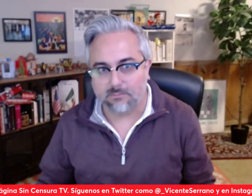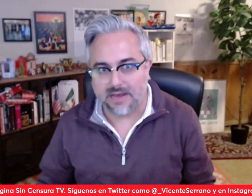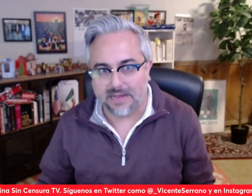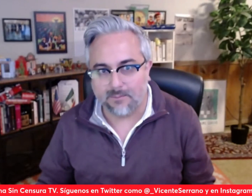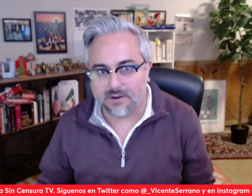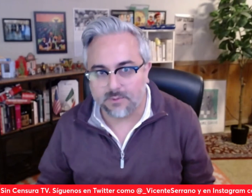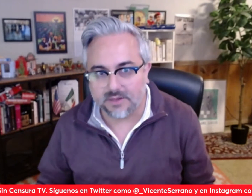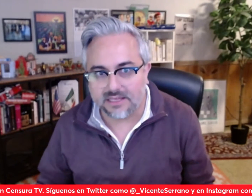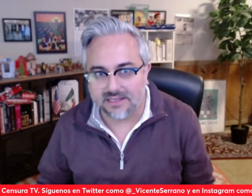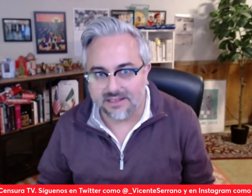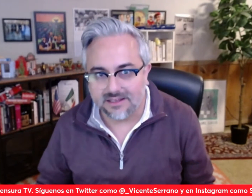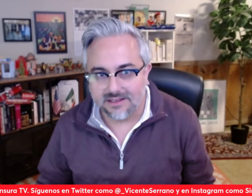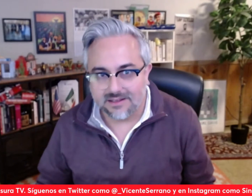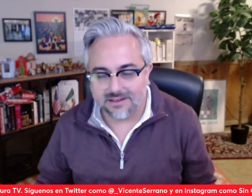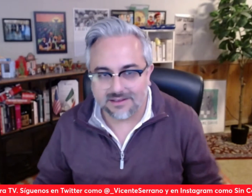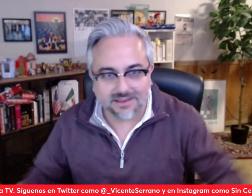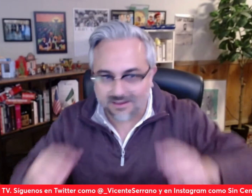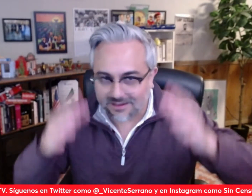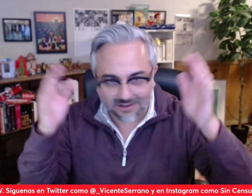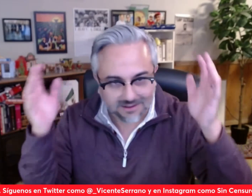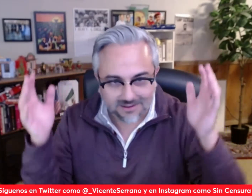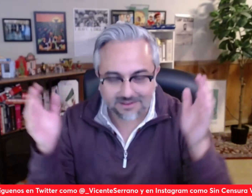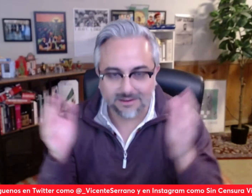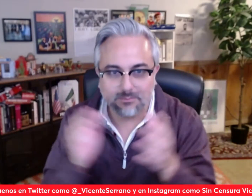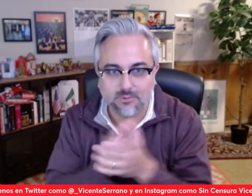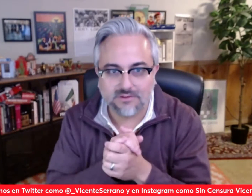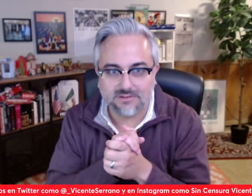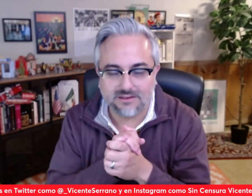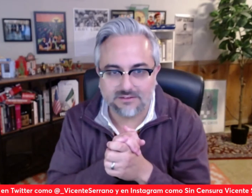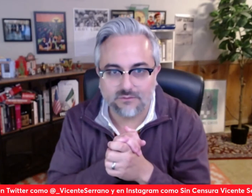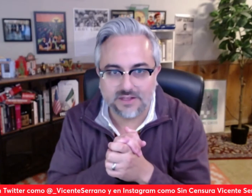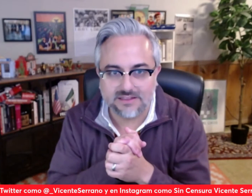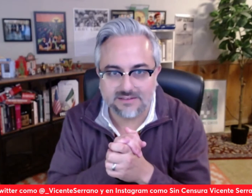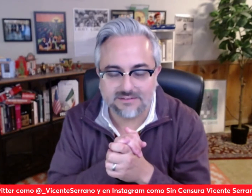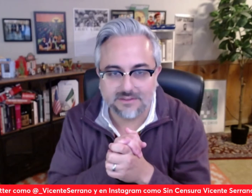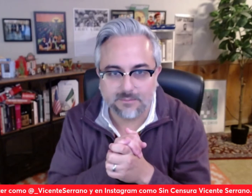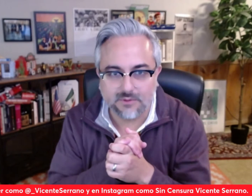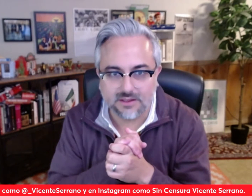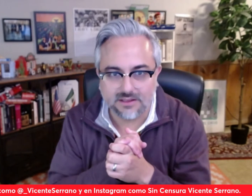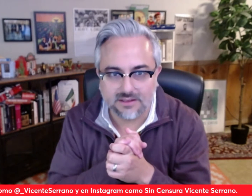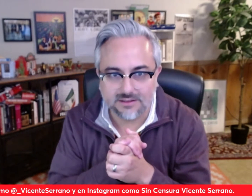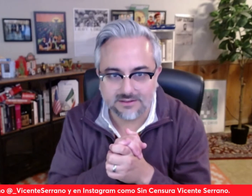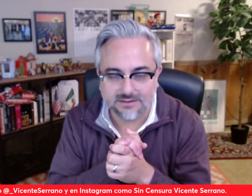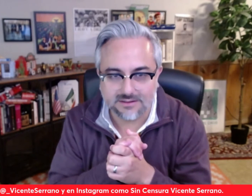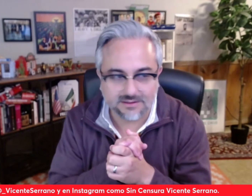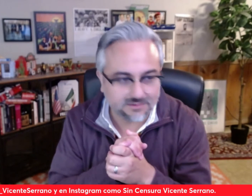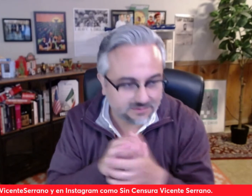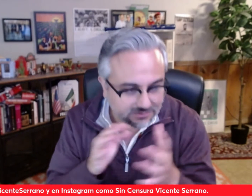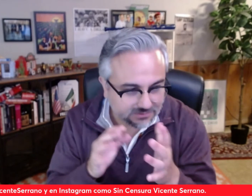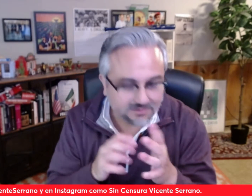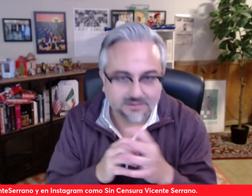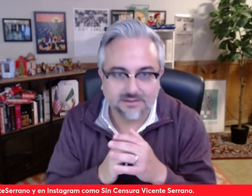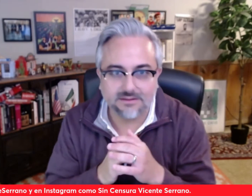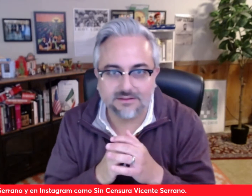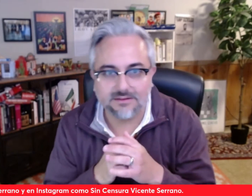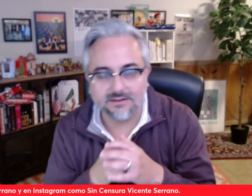tiempo por el PAN, por el PRI, y que se enfrenta a este tipo de